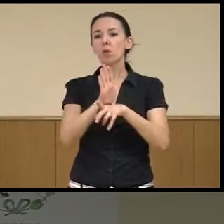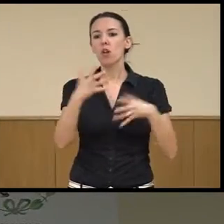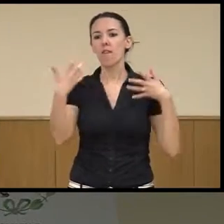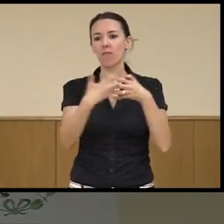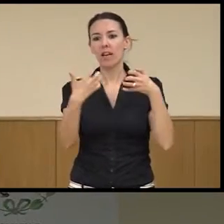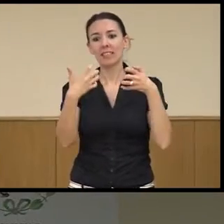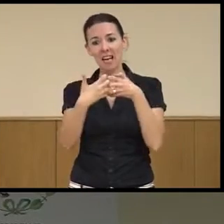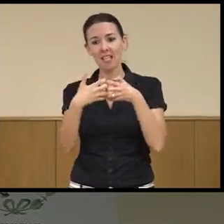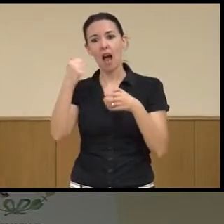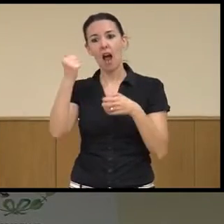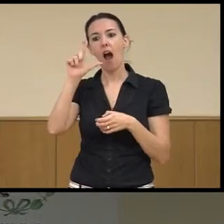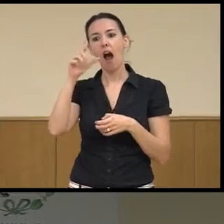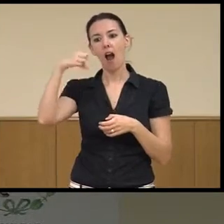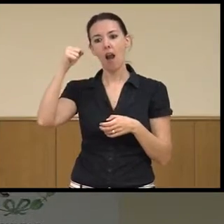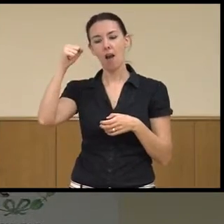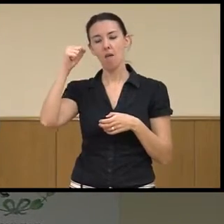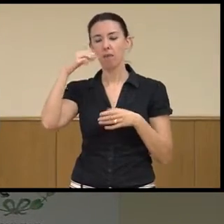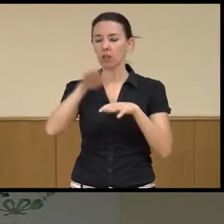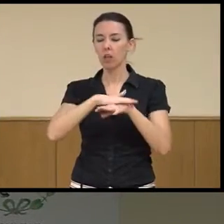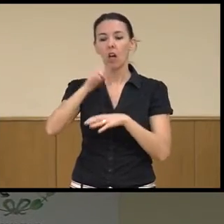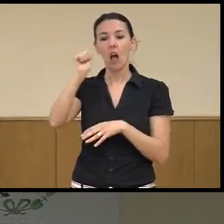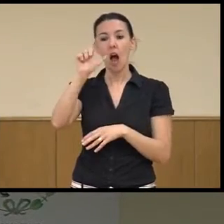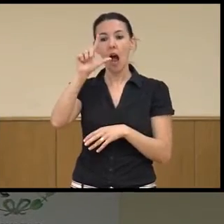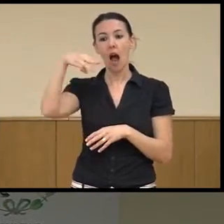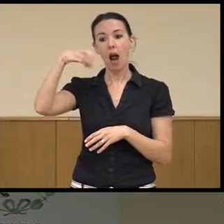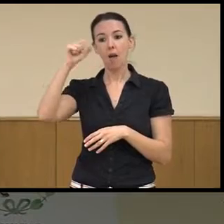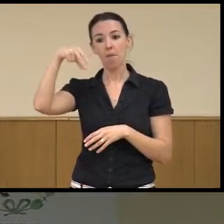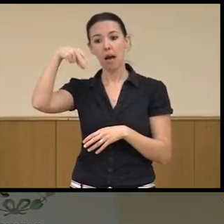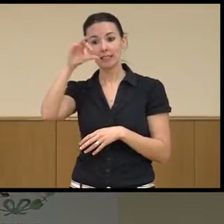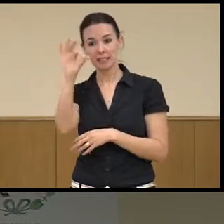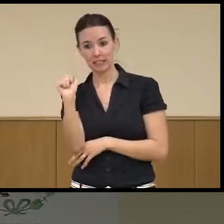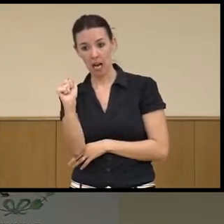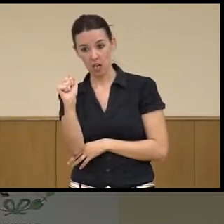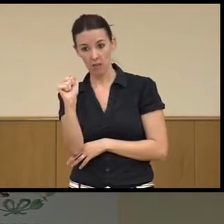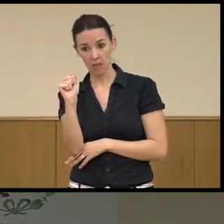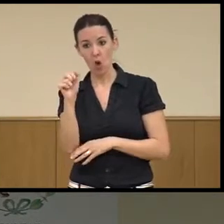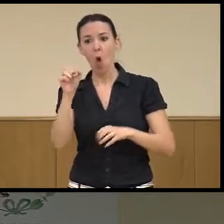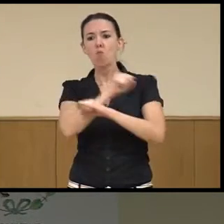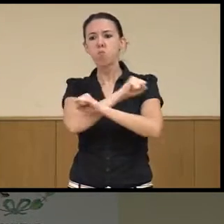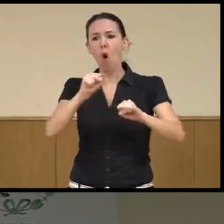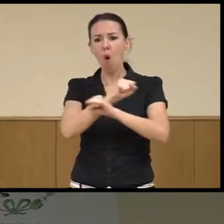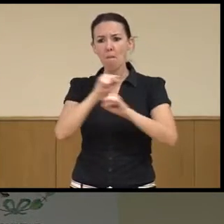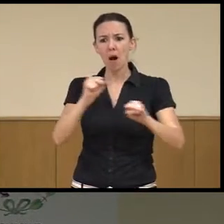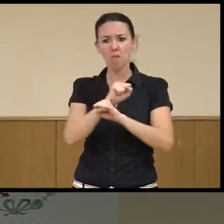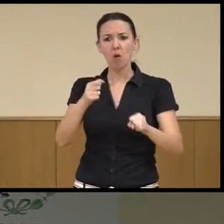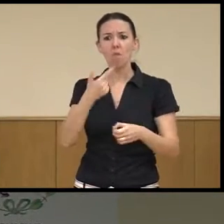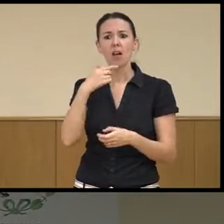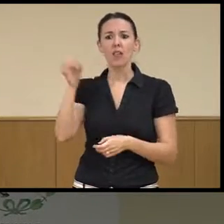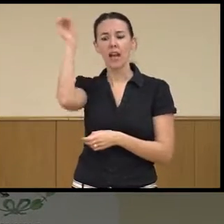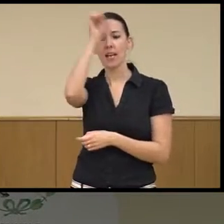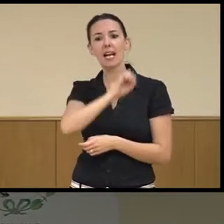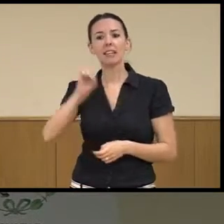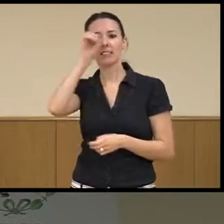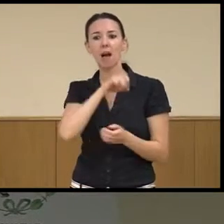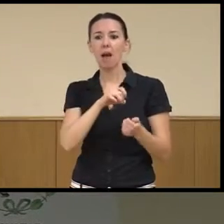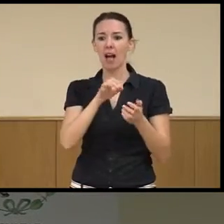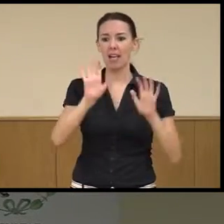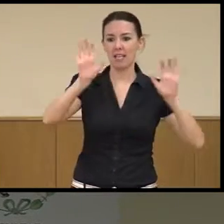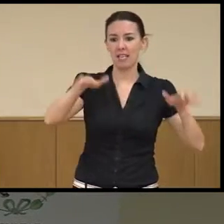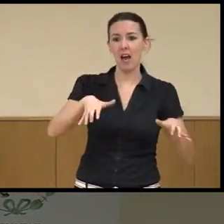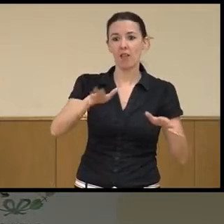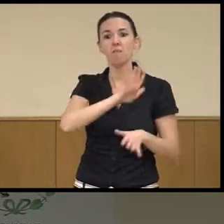de Almansa, significativo encargo personal de Felipe V. O con las bombas que tiran los fanfarrones que cantaban las gaditanas mientras los